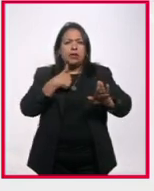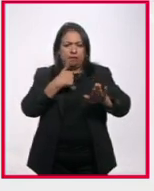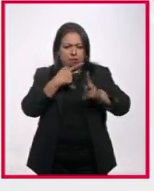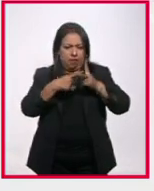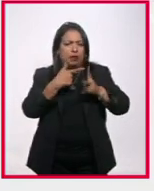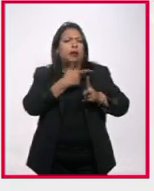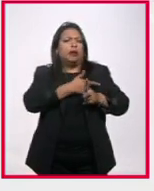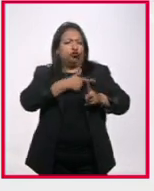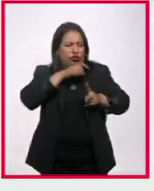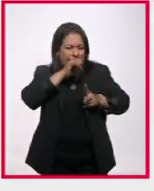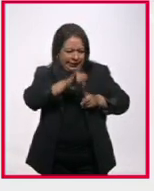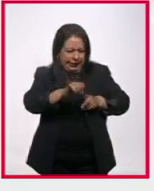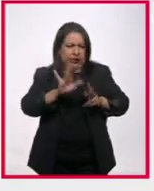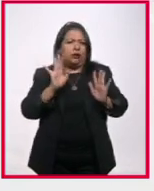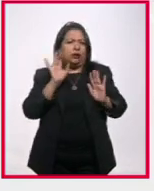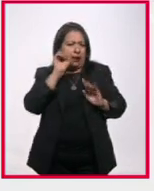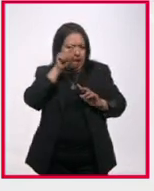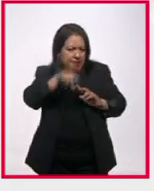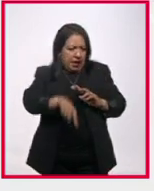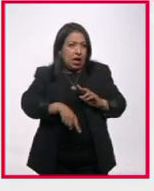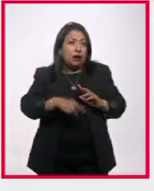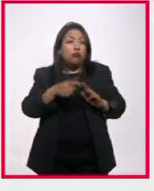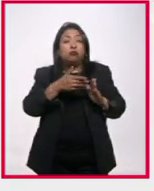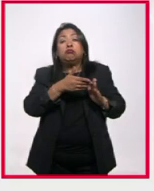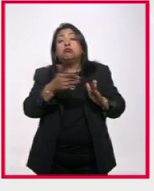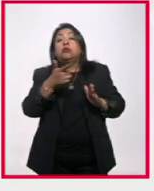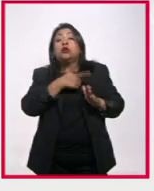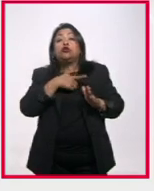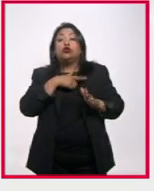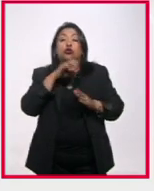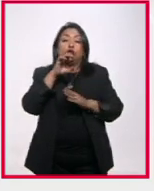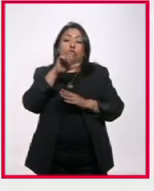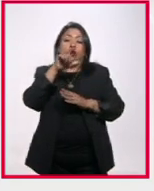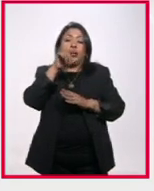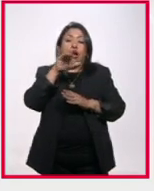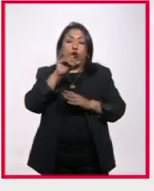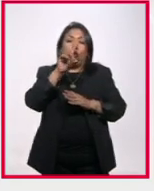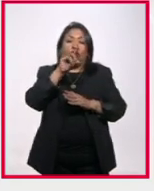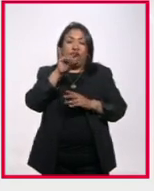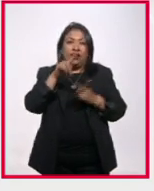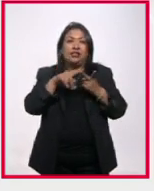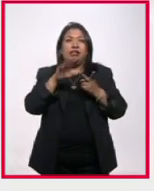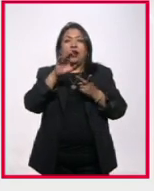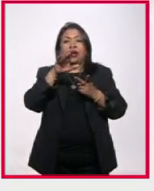matemáticas. Y me gustó hasta cálculo diferencial, cálculo integral.